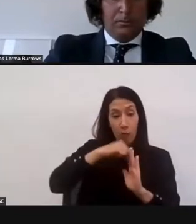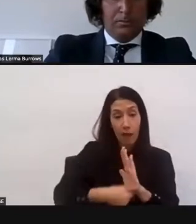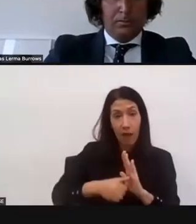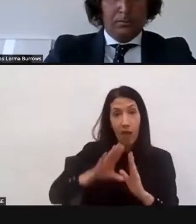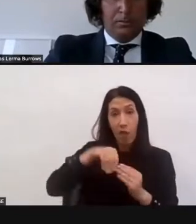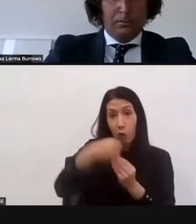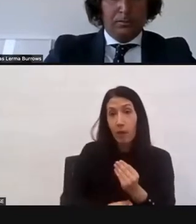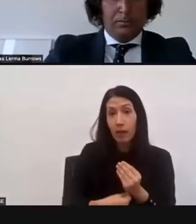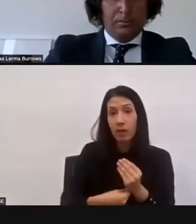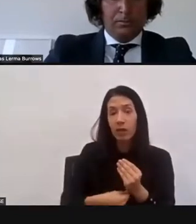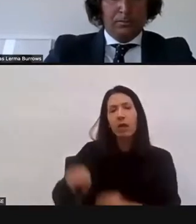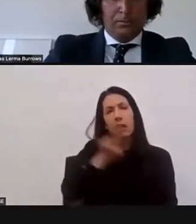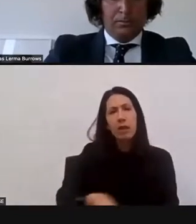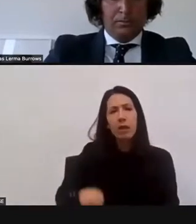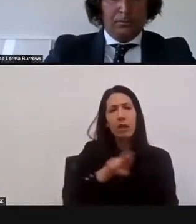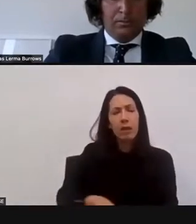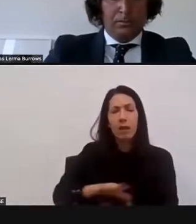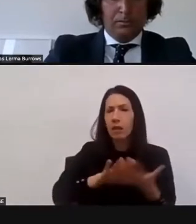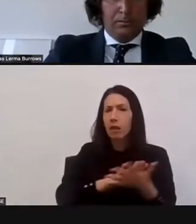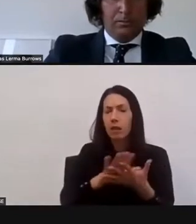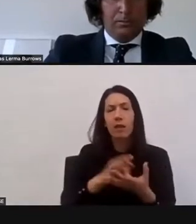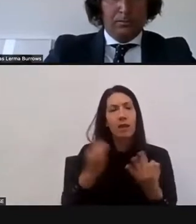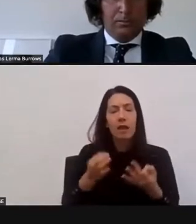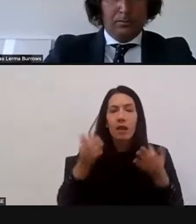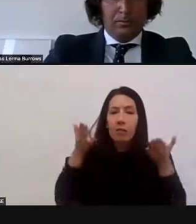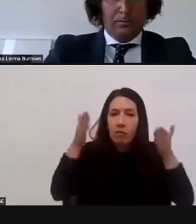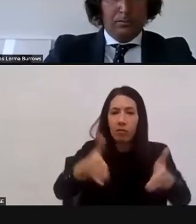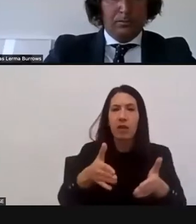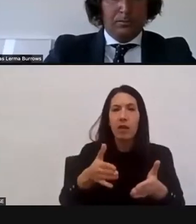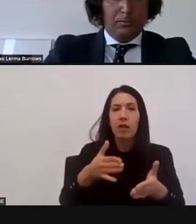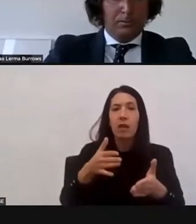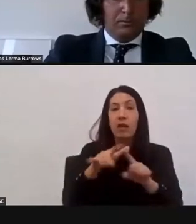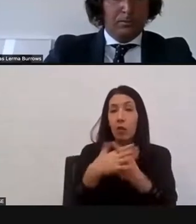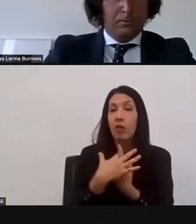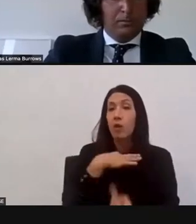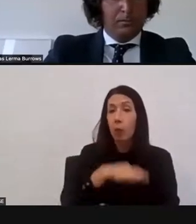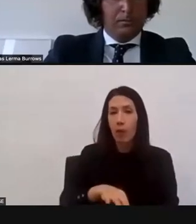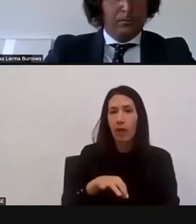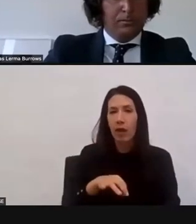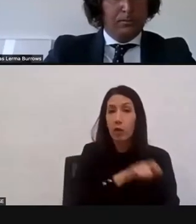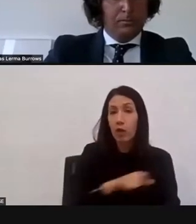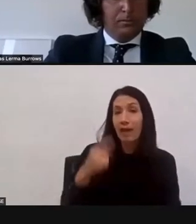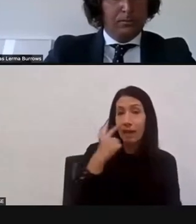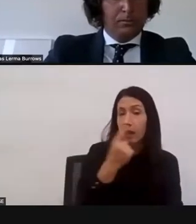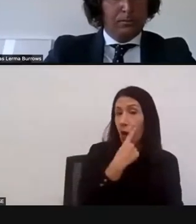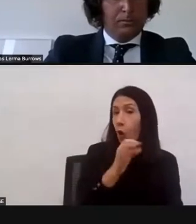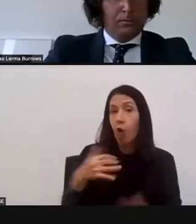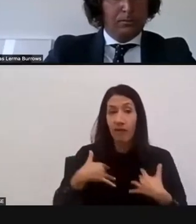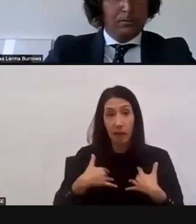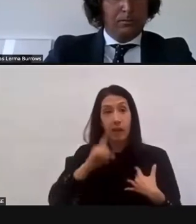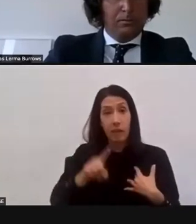insiste en prestar especial atención a las siguientes circunstancias que pueden concurrir en las víctimas o testigos, ojo, que hablábamos antes de